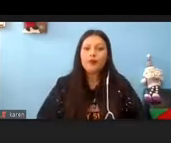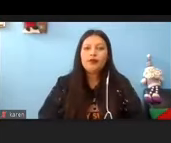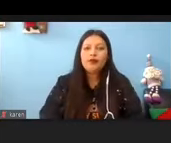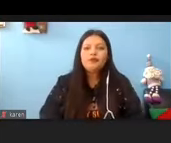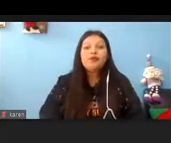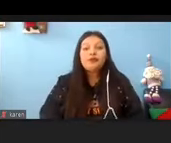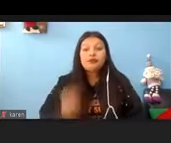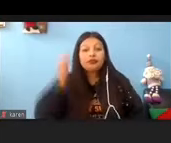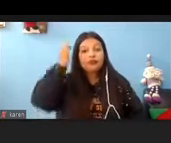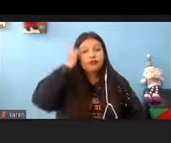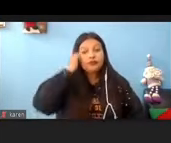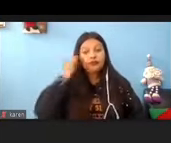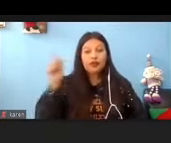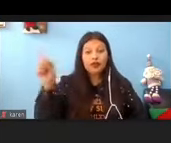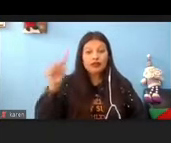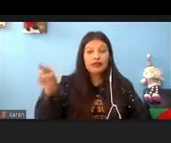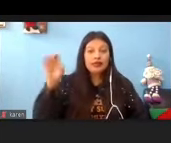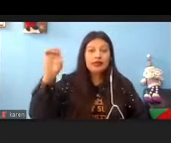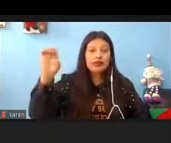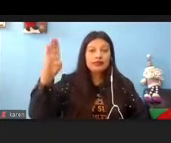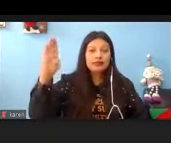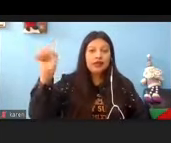Muchas gracias, María Angélica.